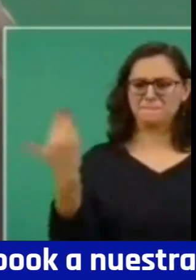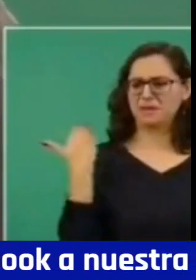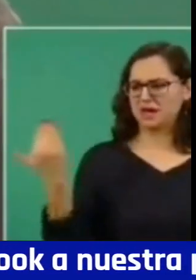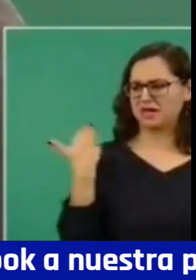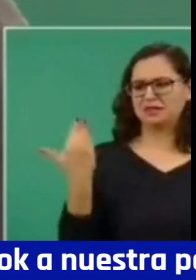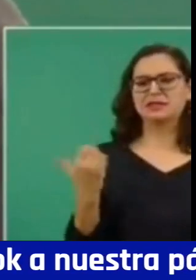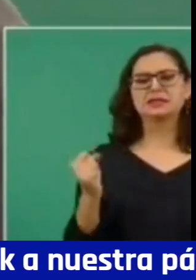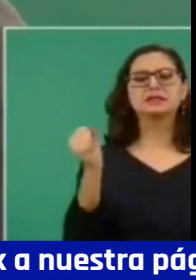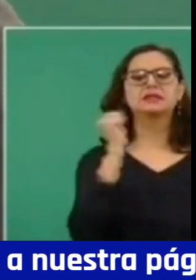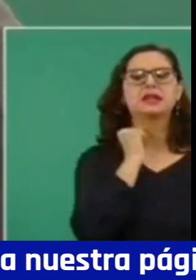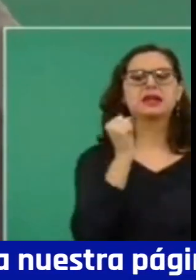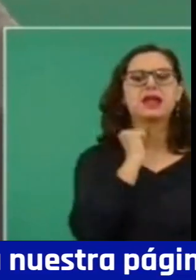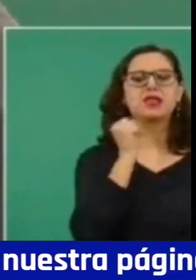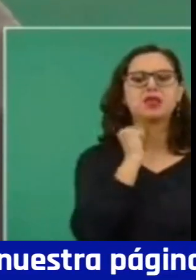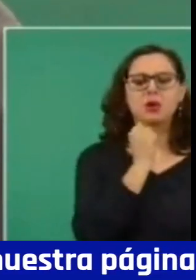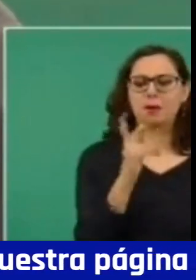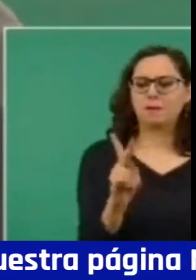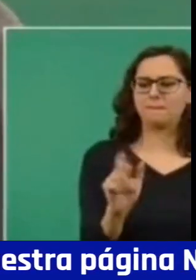del PAN,